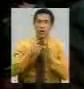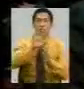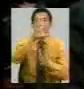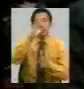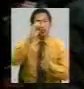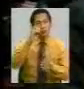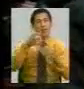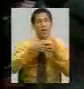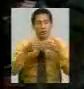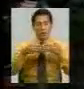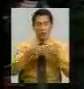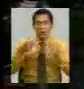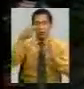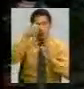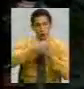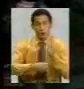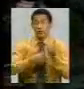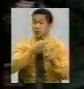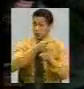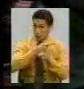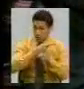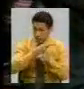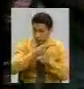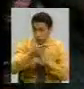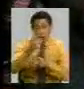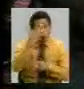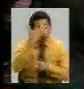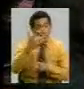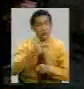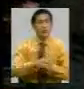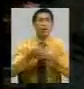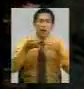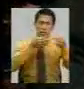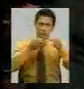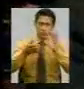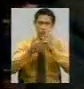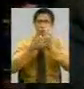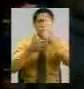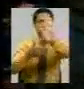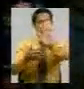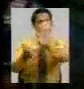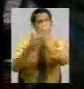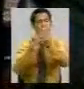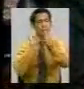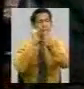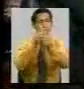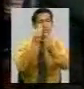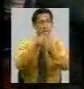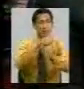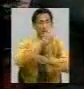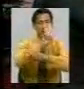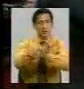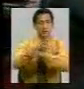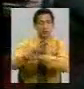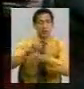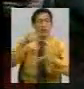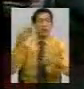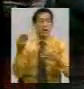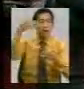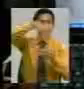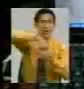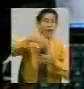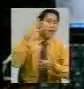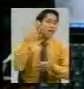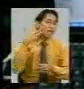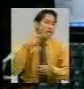50 dólares de multa, así es. Esa será una justificación porque hay como demostrar que tú te acercaste a revisar el vehículo dentro de la fecha